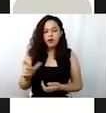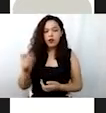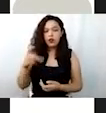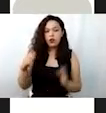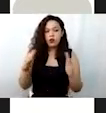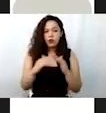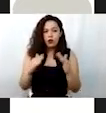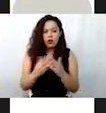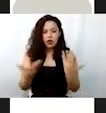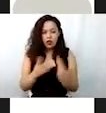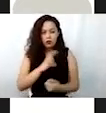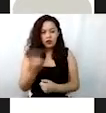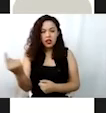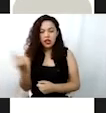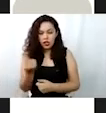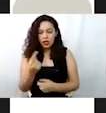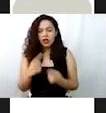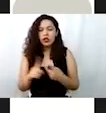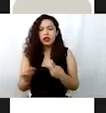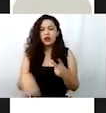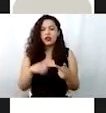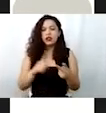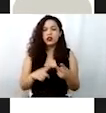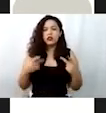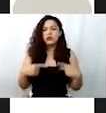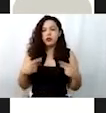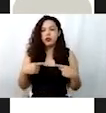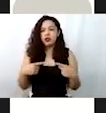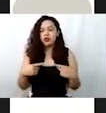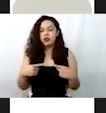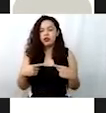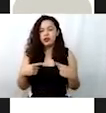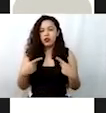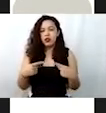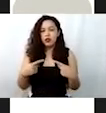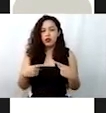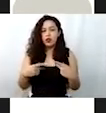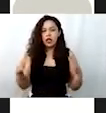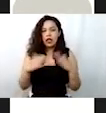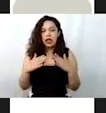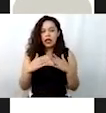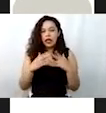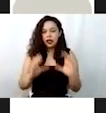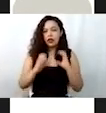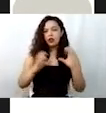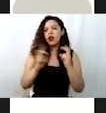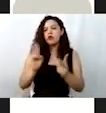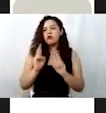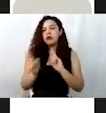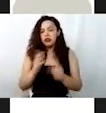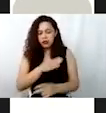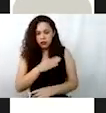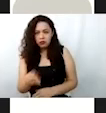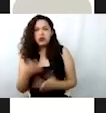casa, qué puedes hacer como cuidador del hogar y como buen vecino, ¿no? Con cosas